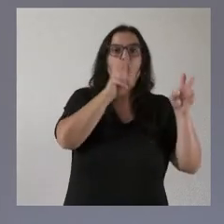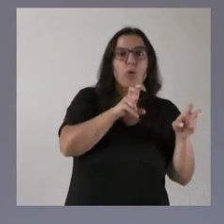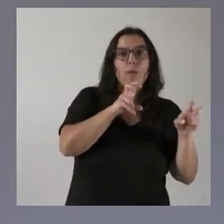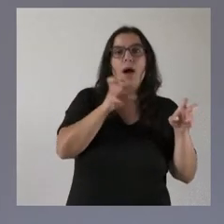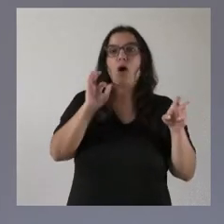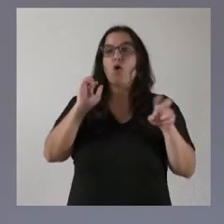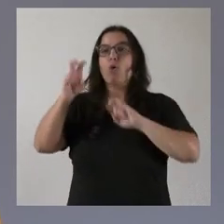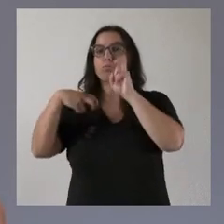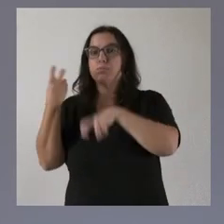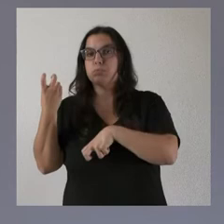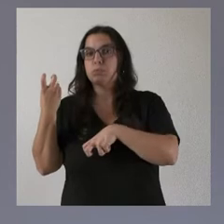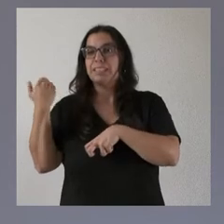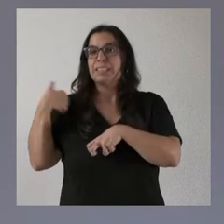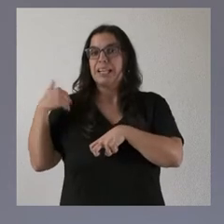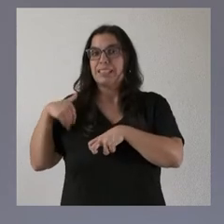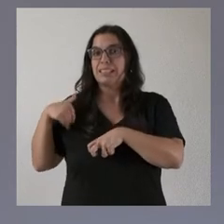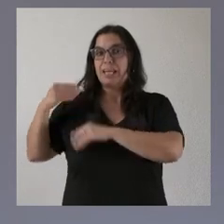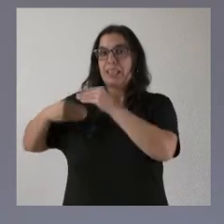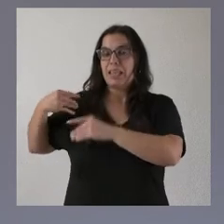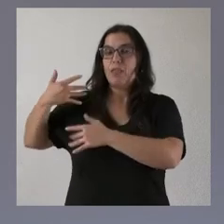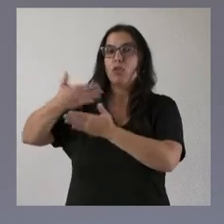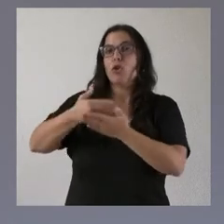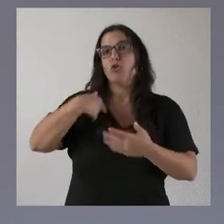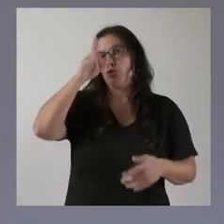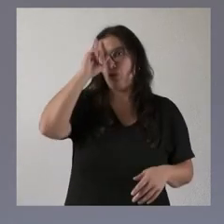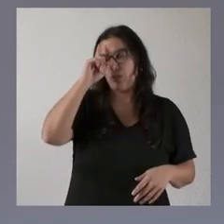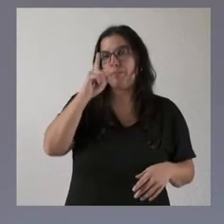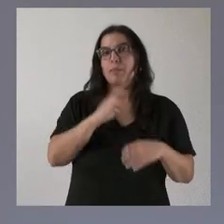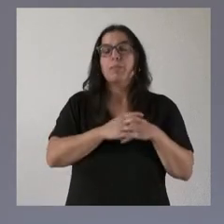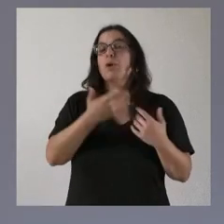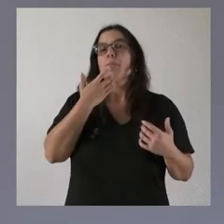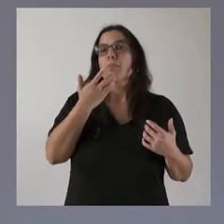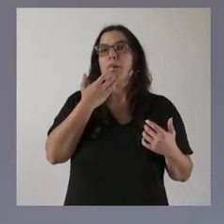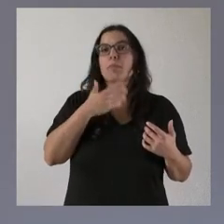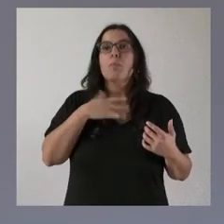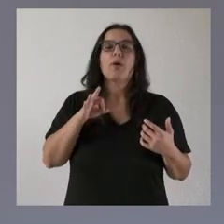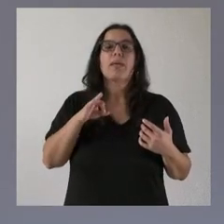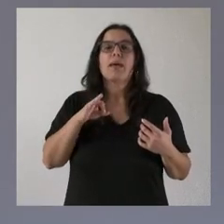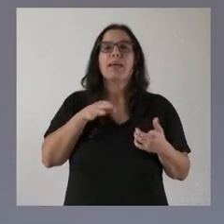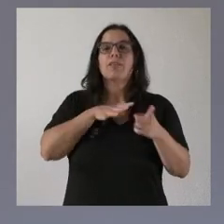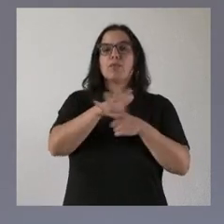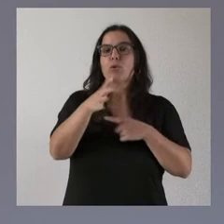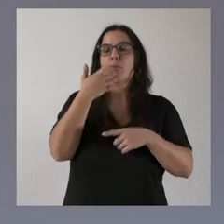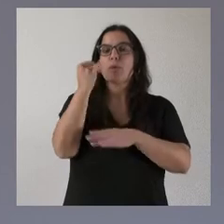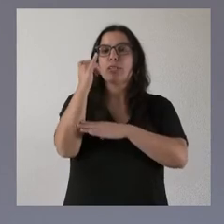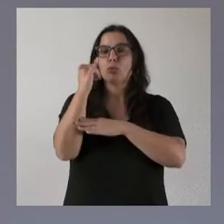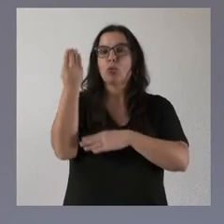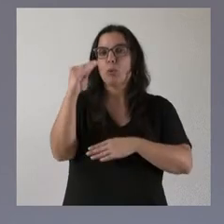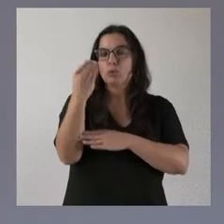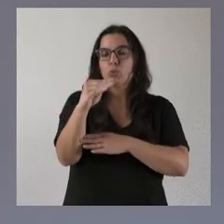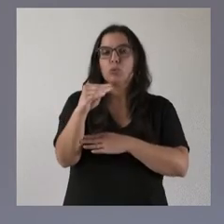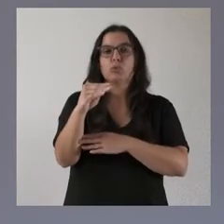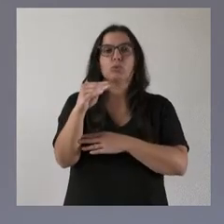cuáles son las que ya se venían realizando el plan se publicará pero por ejemplo de las que pueden afectar al instituto de la juventud en